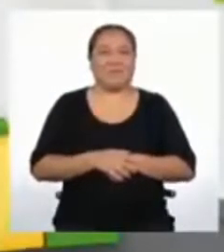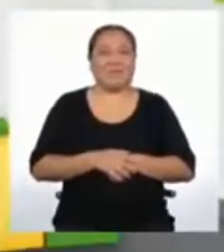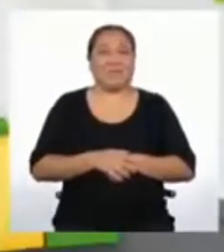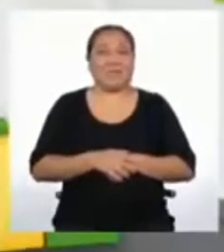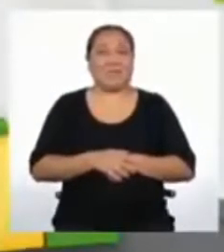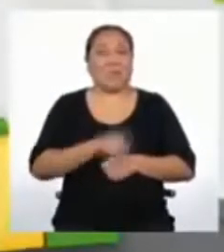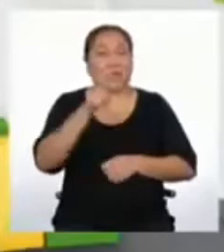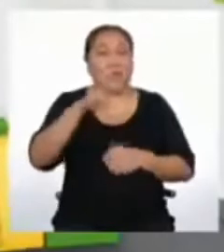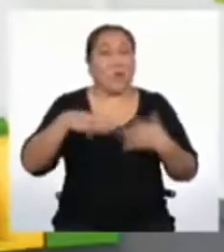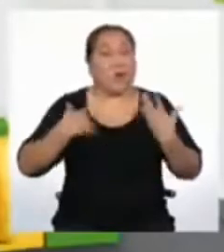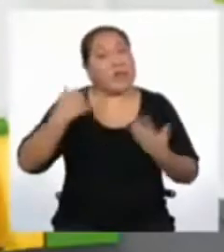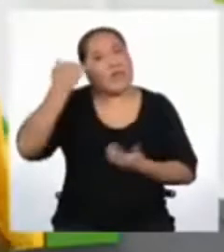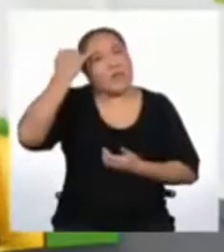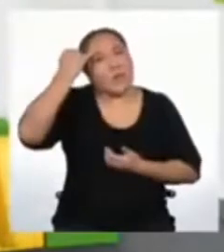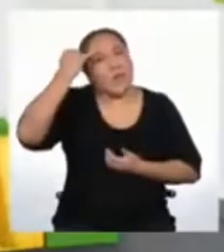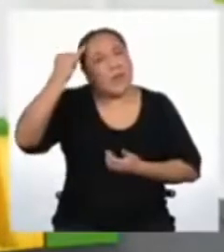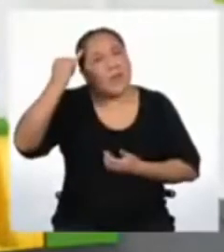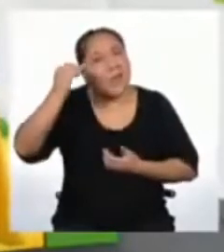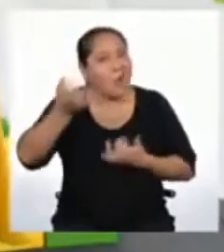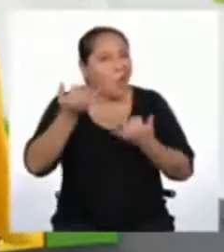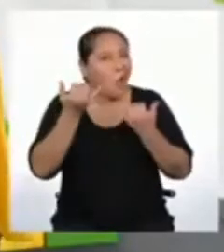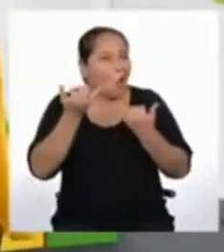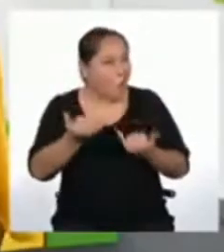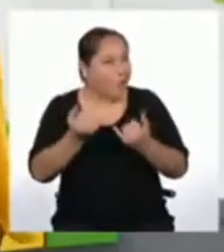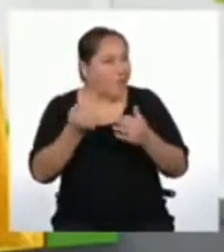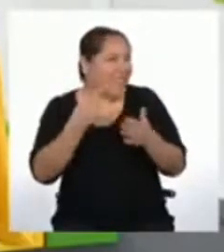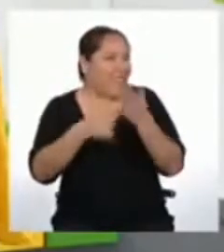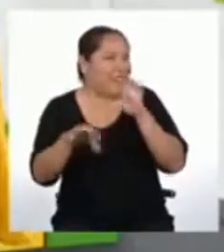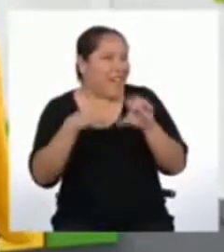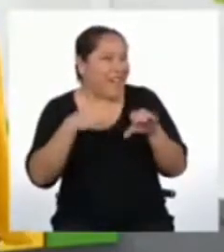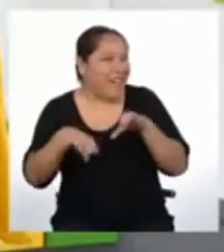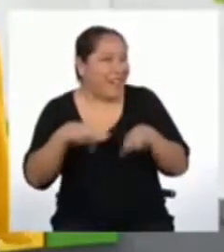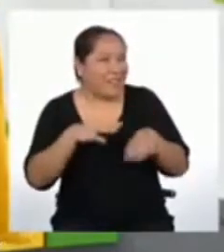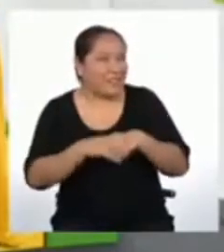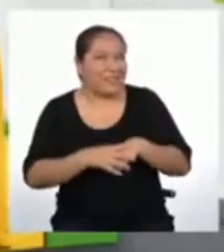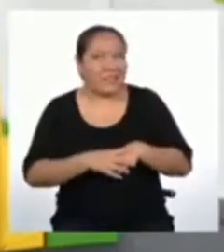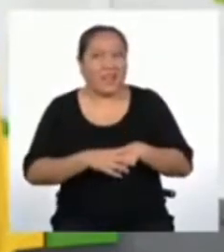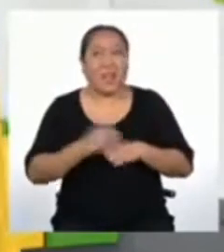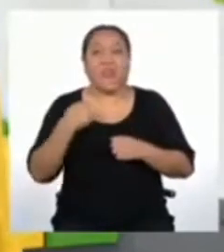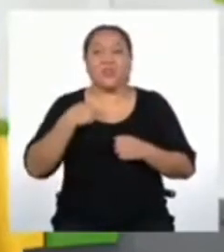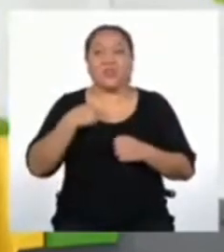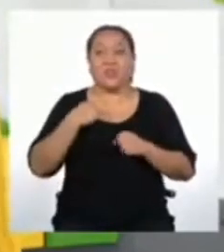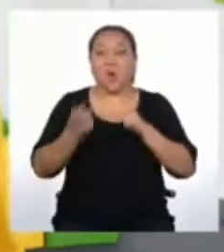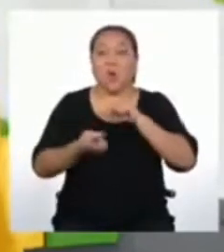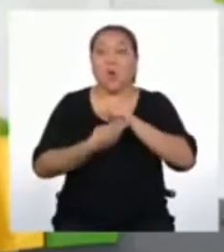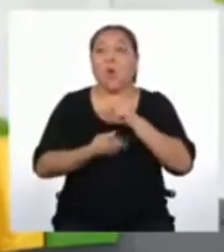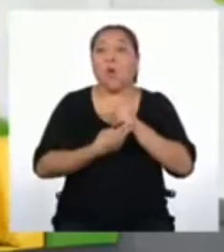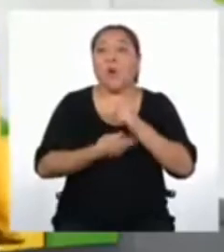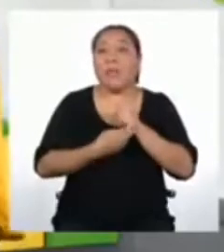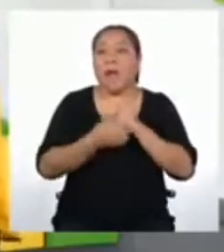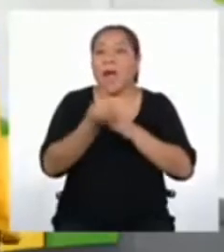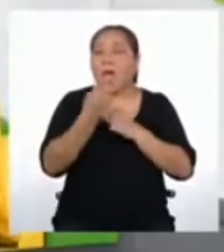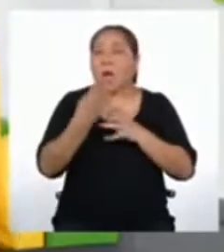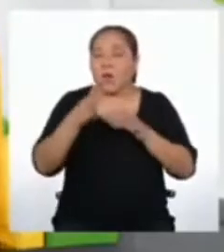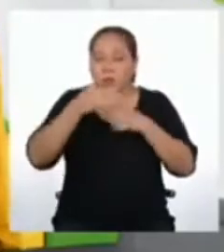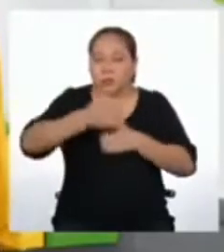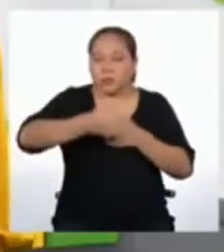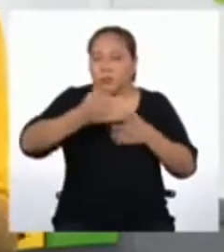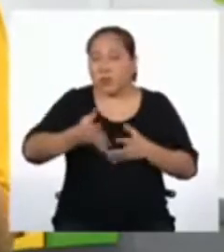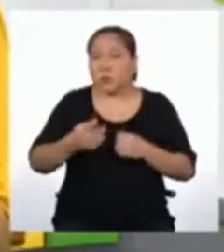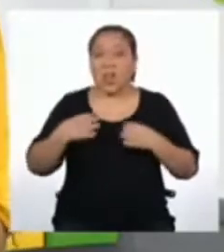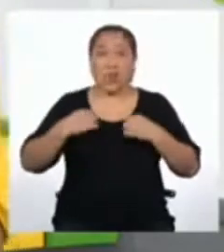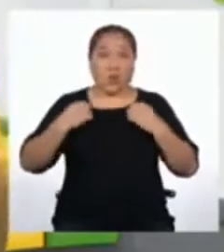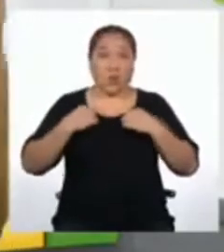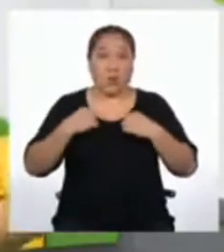¿Se pueden imaginar qué retos enfrentaremos hoy? Acaban de encargarme guardar algunos paquetes de ropa, pero ya les cuento en un